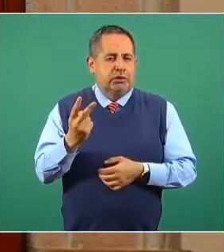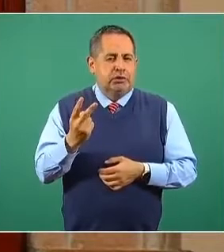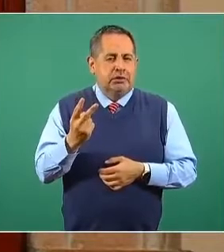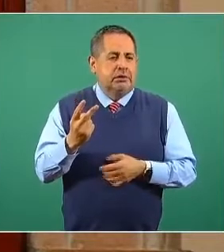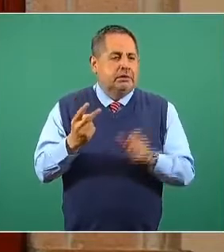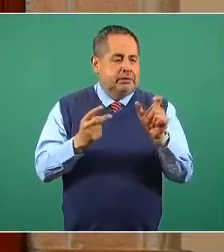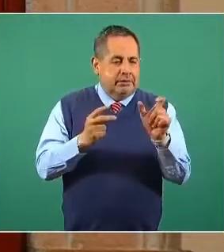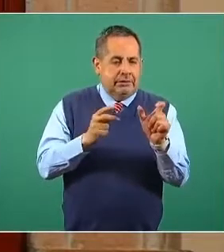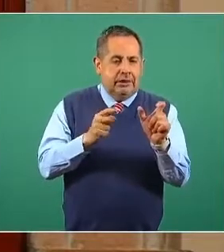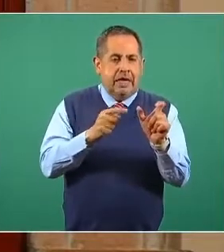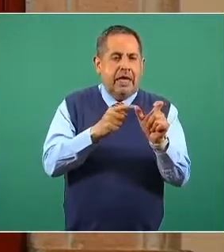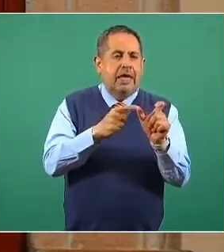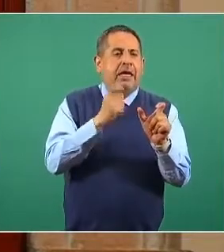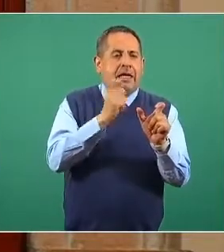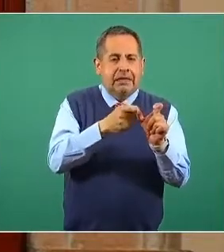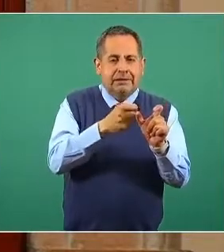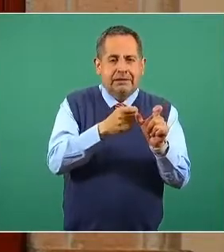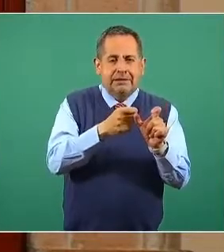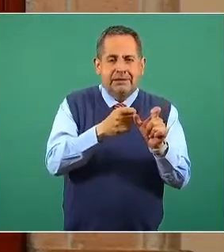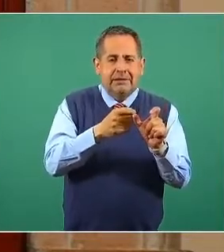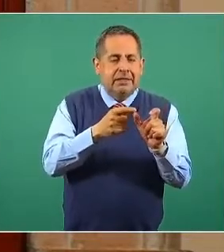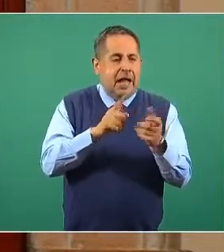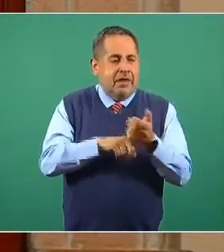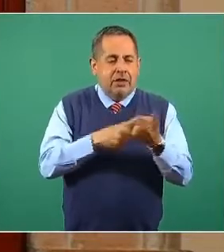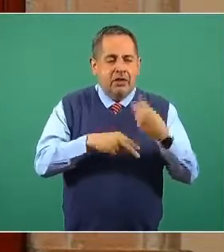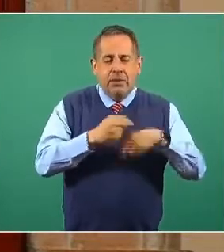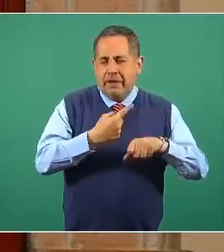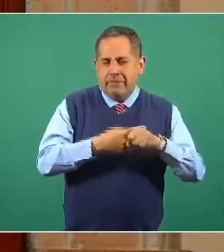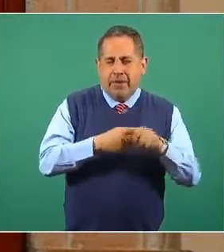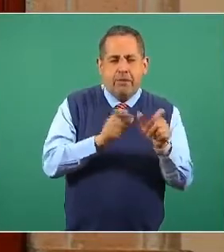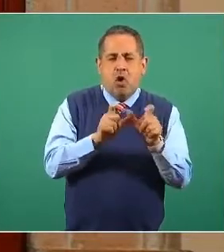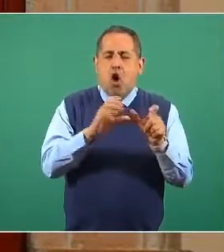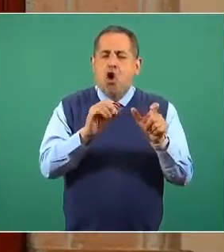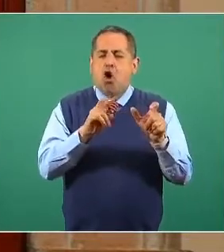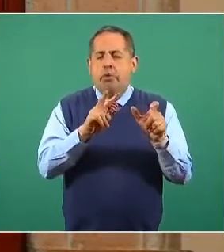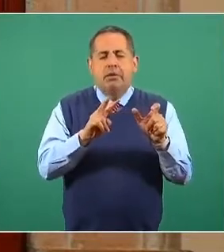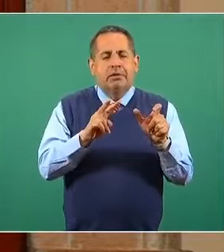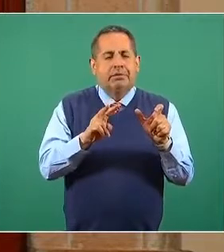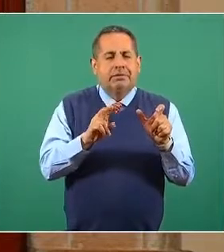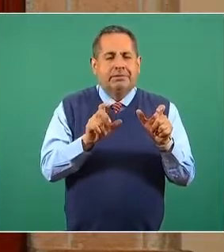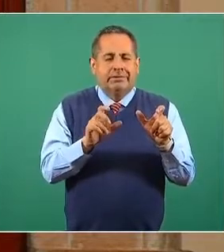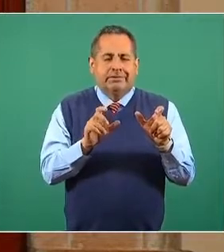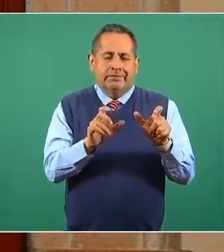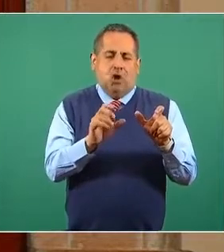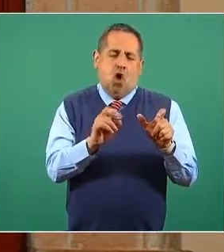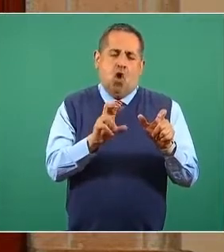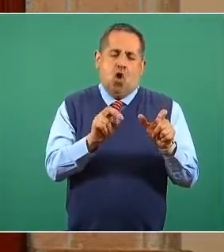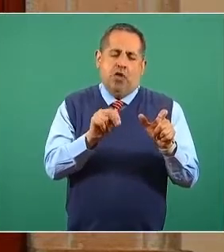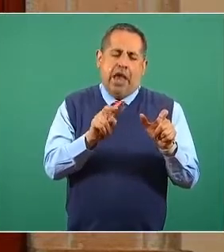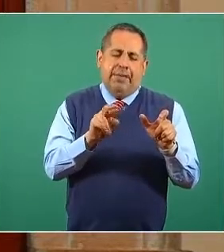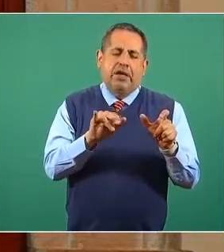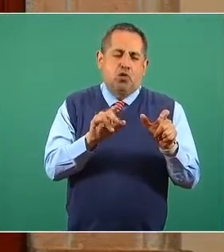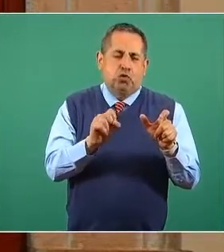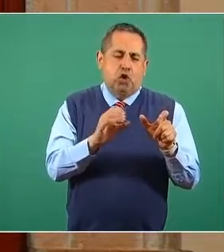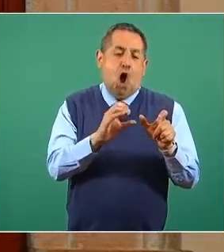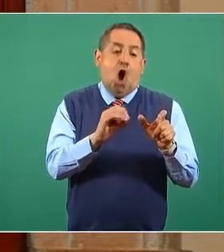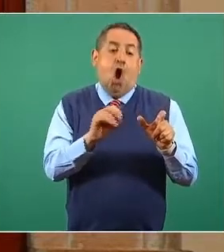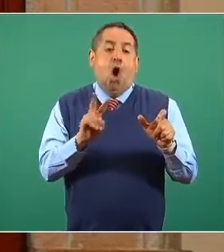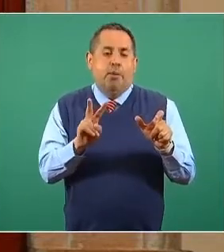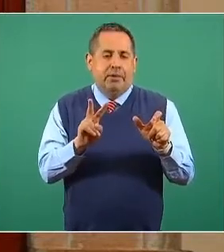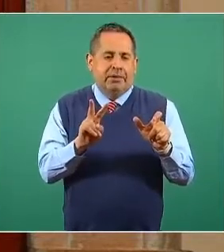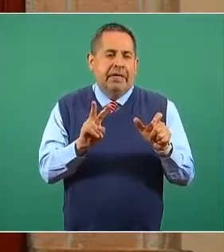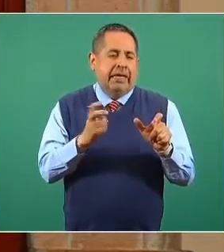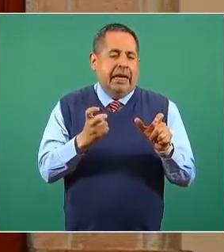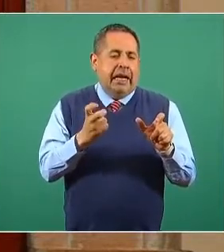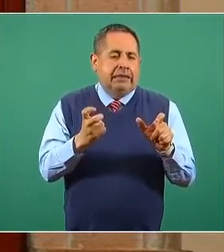componente clínico, la enfermedad que en su momento produce este virus, la familia a la que pertenece, que es precisamente la de